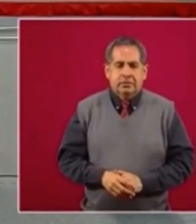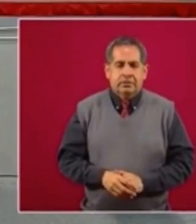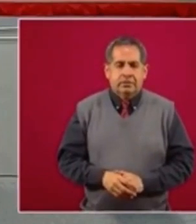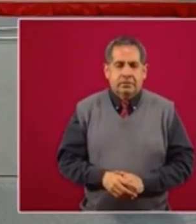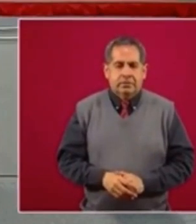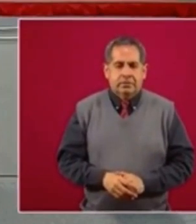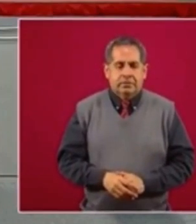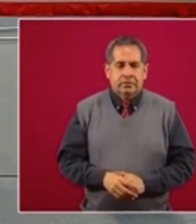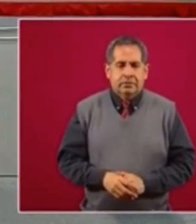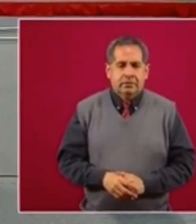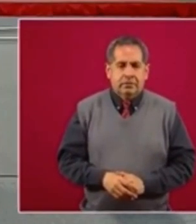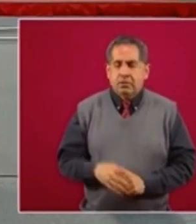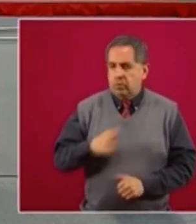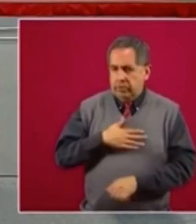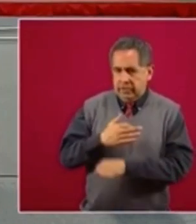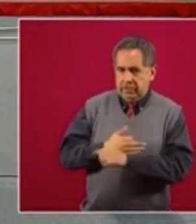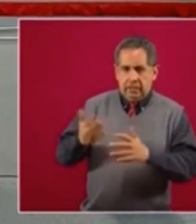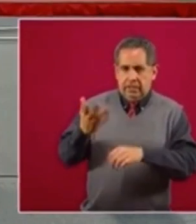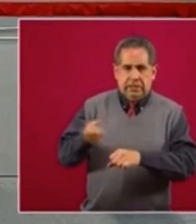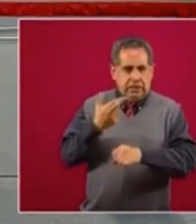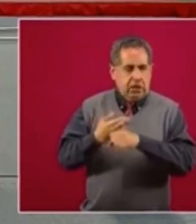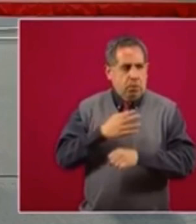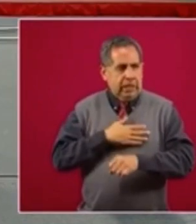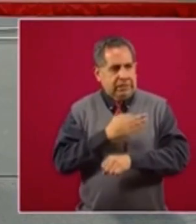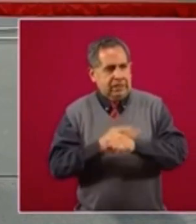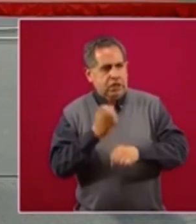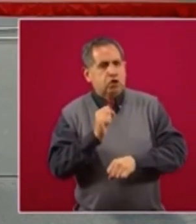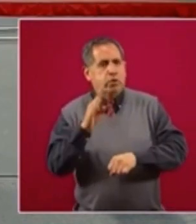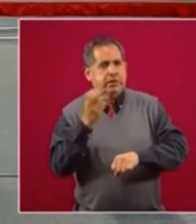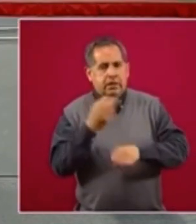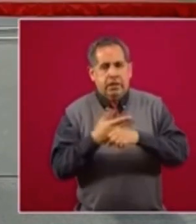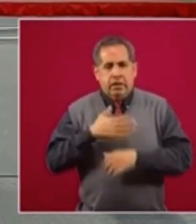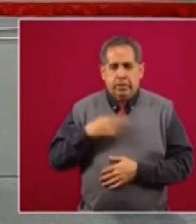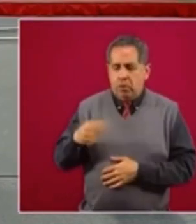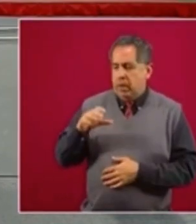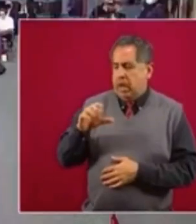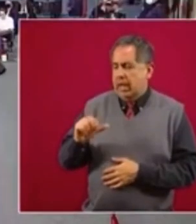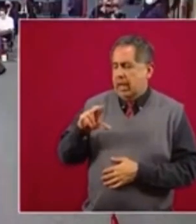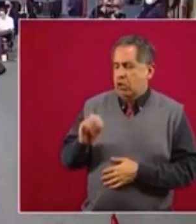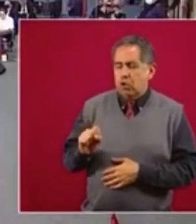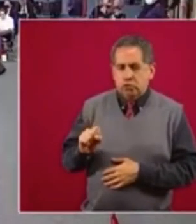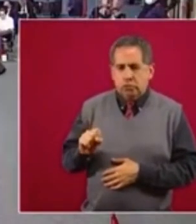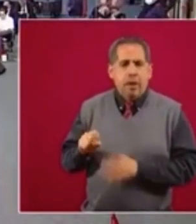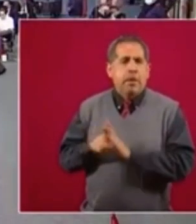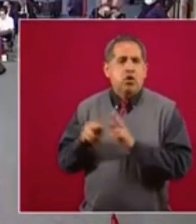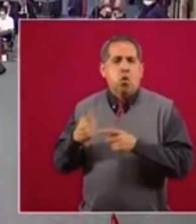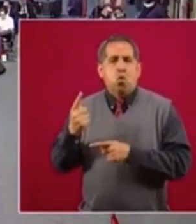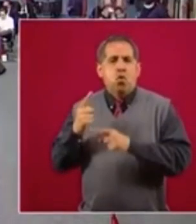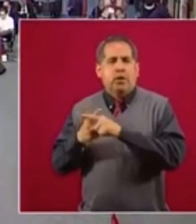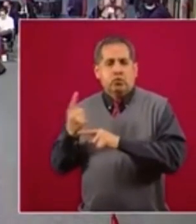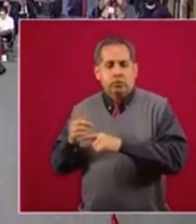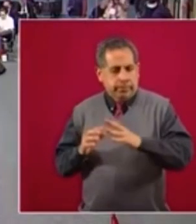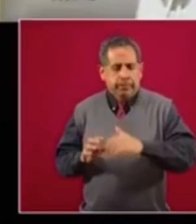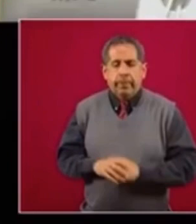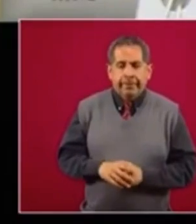Gracias, Pedro. Buenas tardes, secretario. Buenas tardes, subsecretario. Carlos Avaroa, del 1+1. La pregunta es para el maestro Arroyo